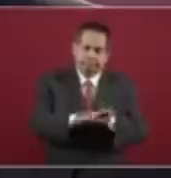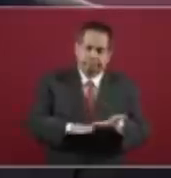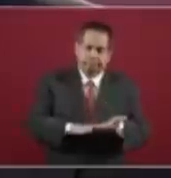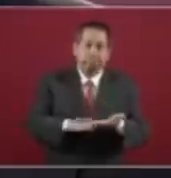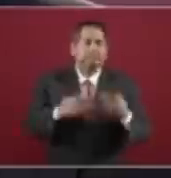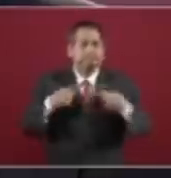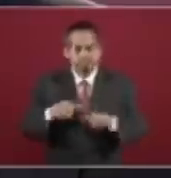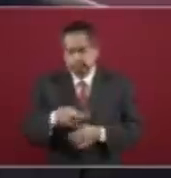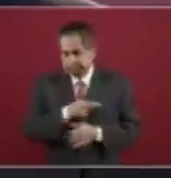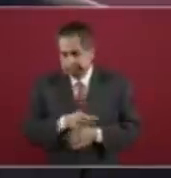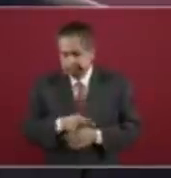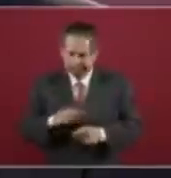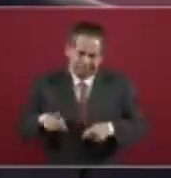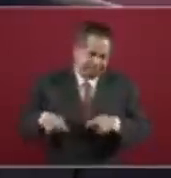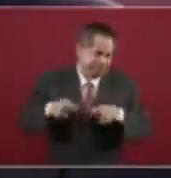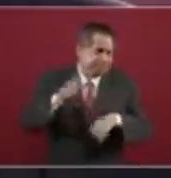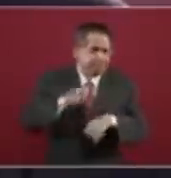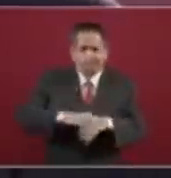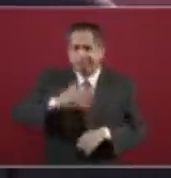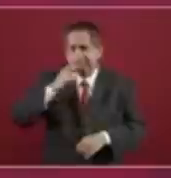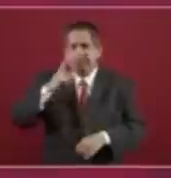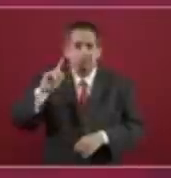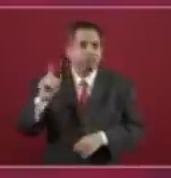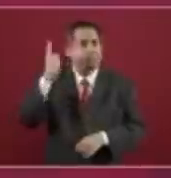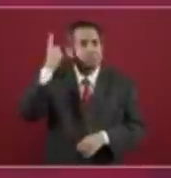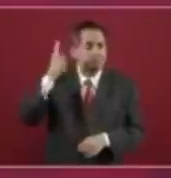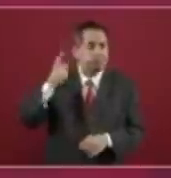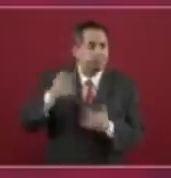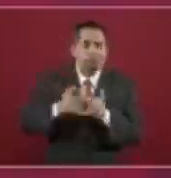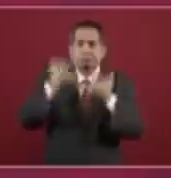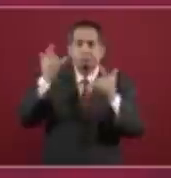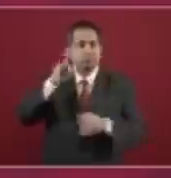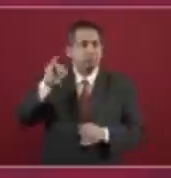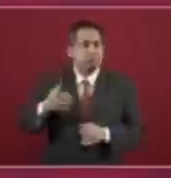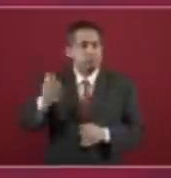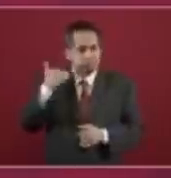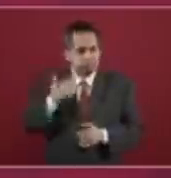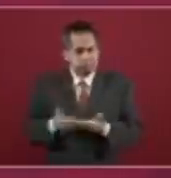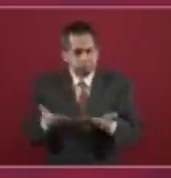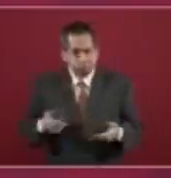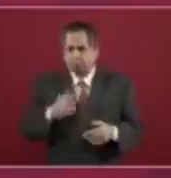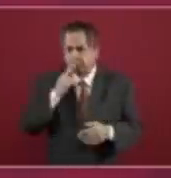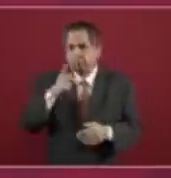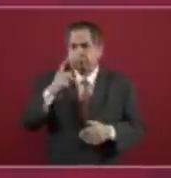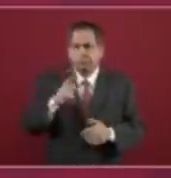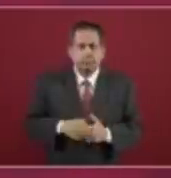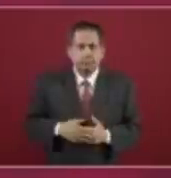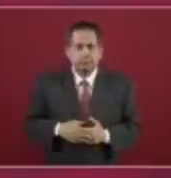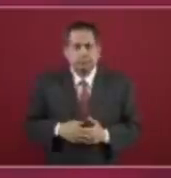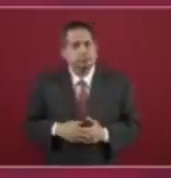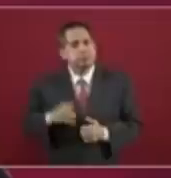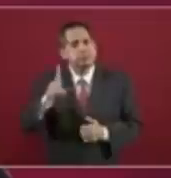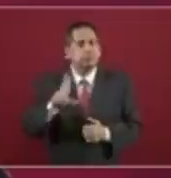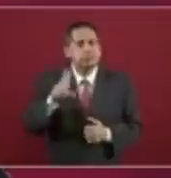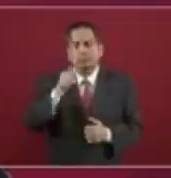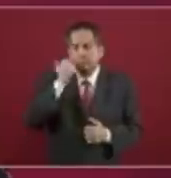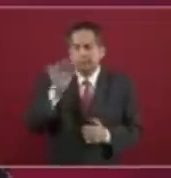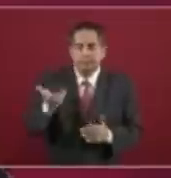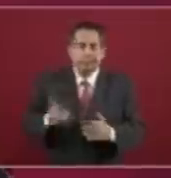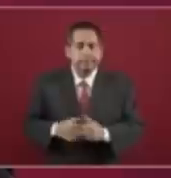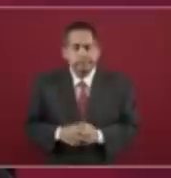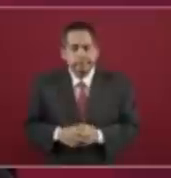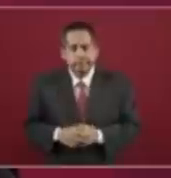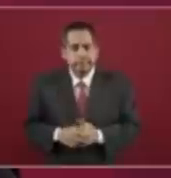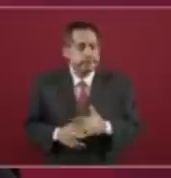pobre, y lo podemos demostrar. Pero no queremos